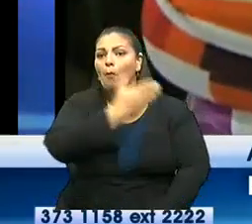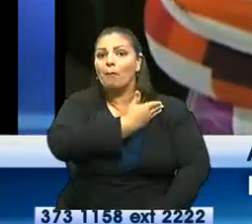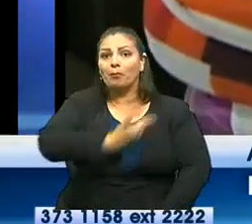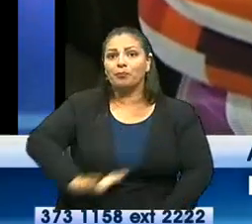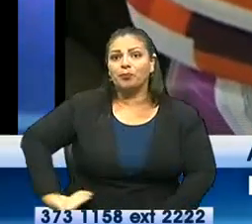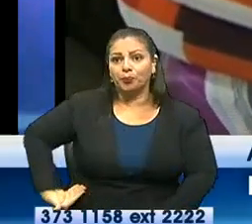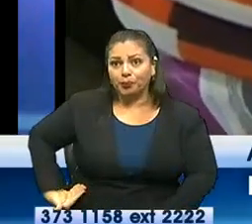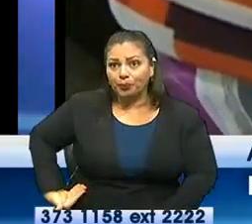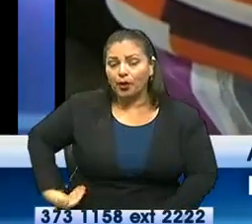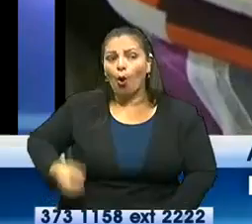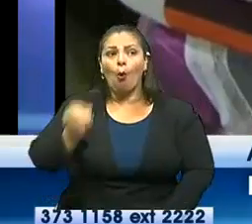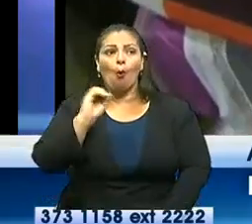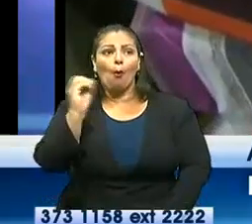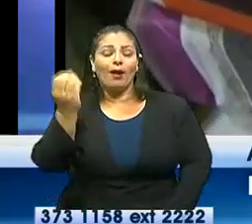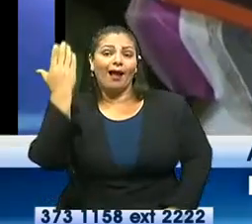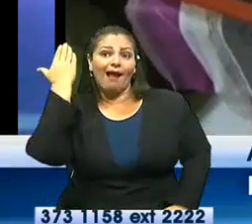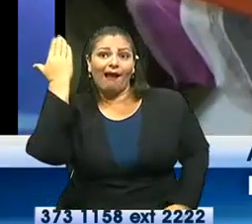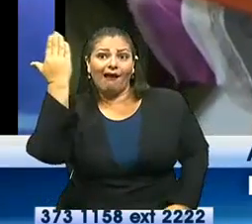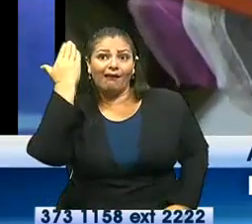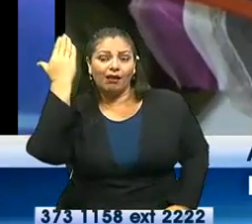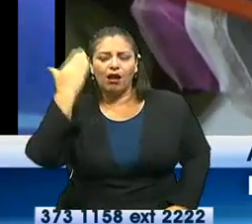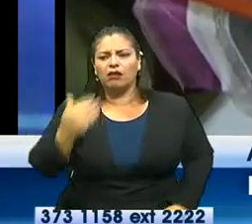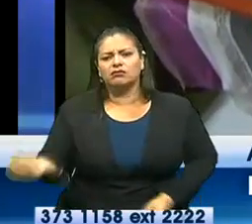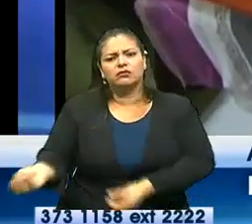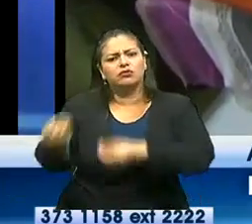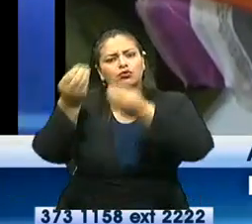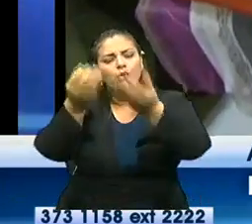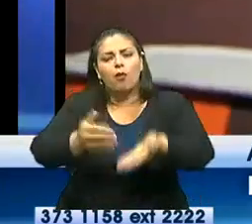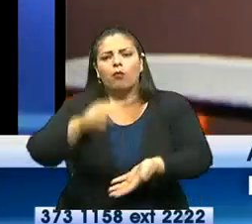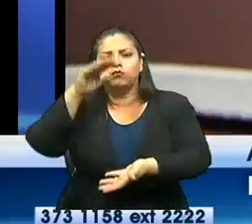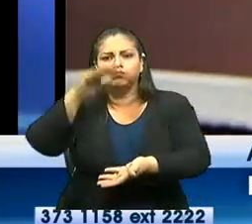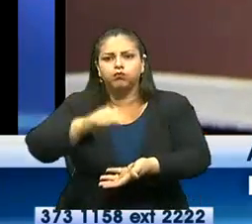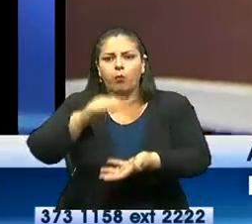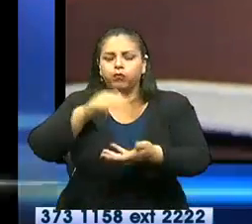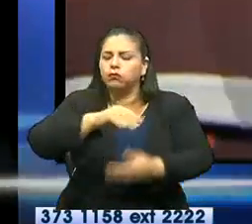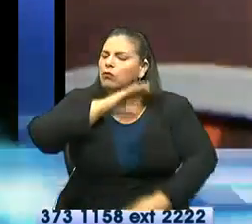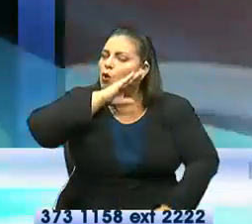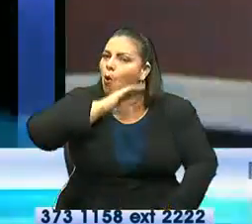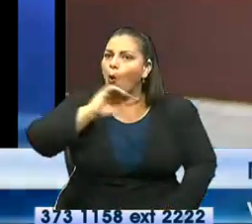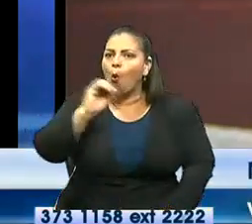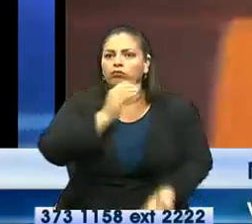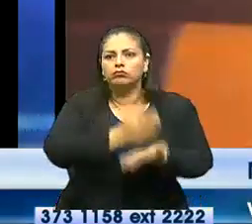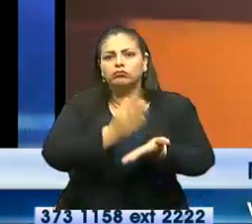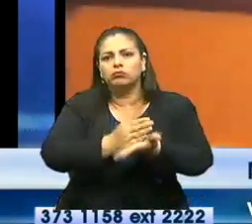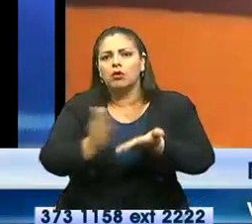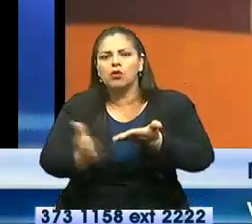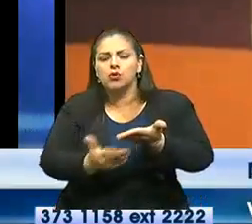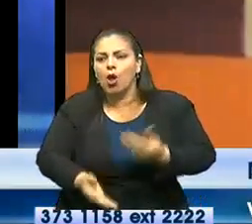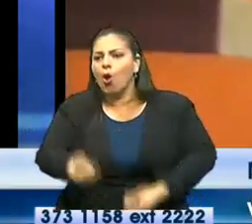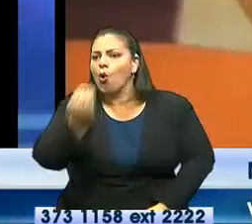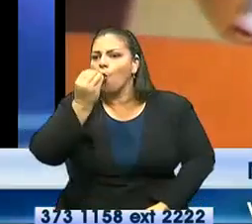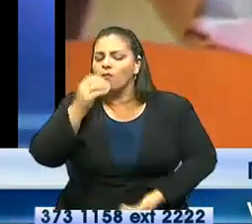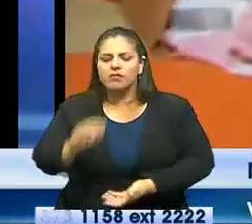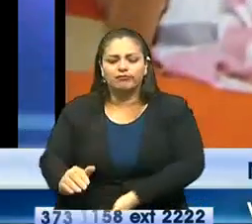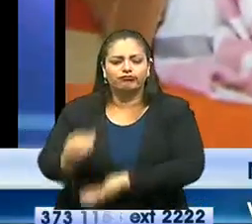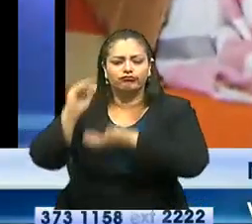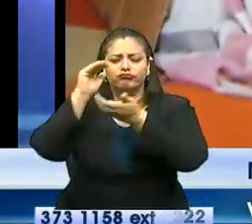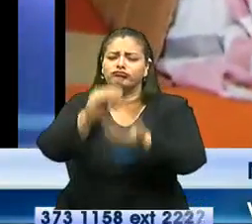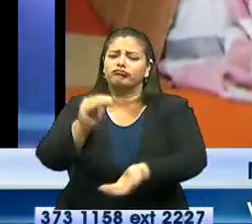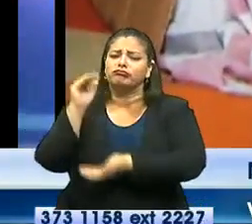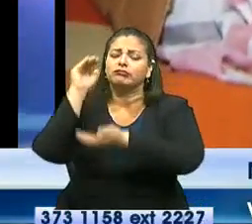presidente, del alcalde. Un colchón, cocina, por lo menos alimento, que ellos se alimenten las